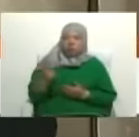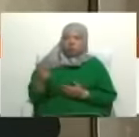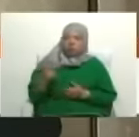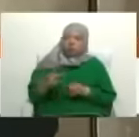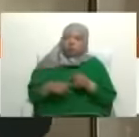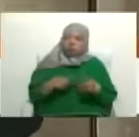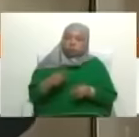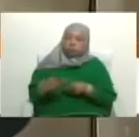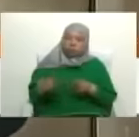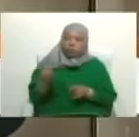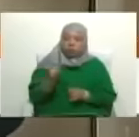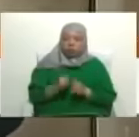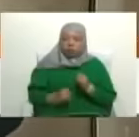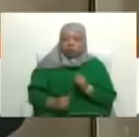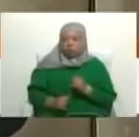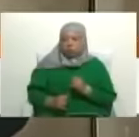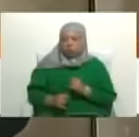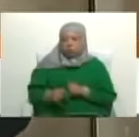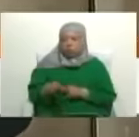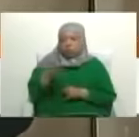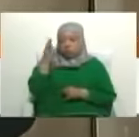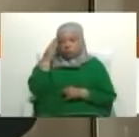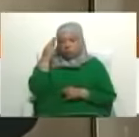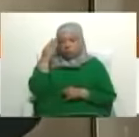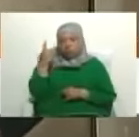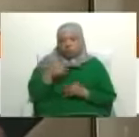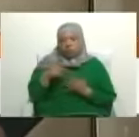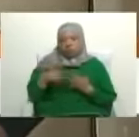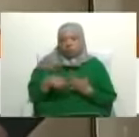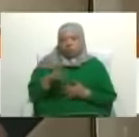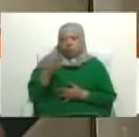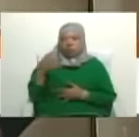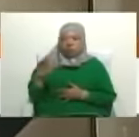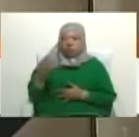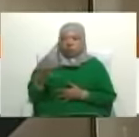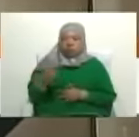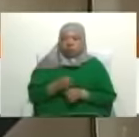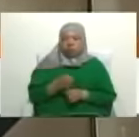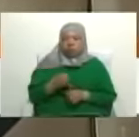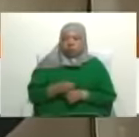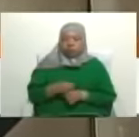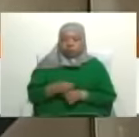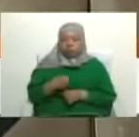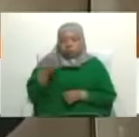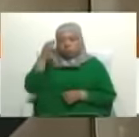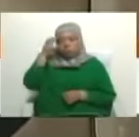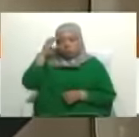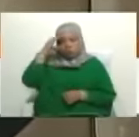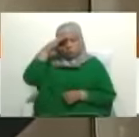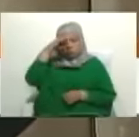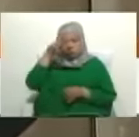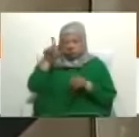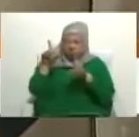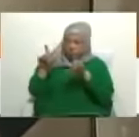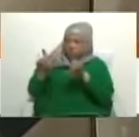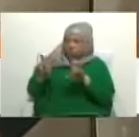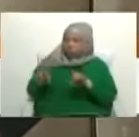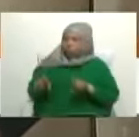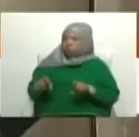procesos. Y por último, también saber si han hablado con el presidente colombiano Gustavo Petro con respecto a estas pruebas que ustedes